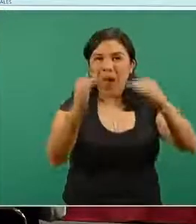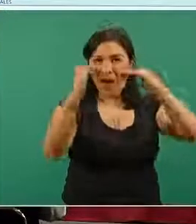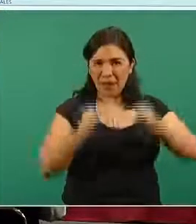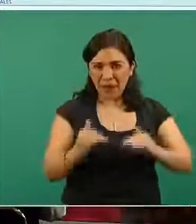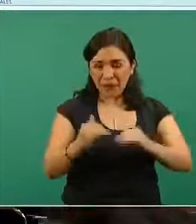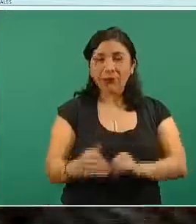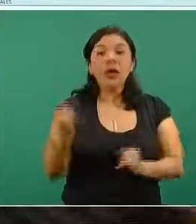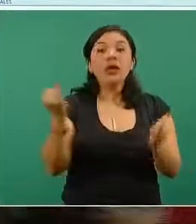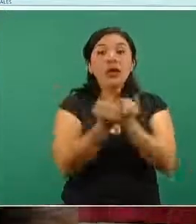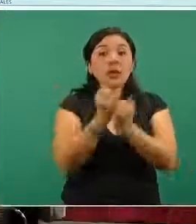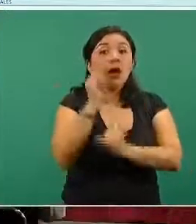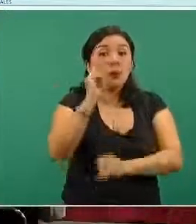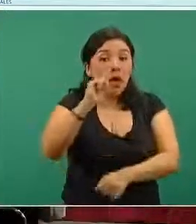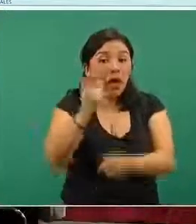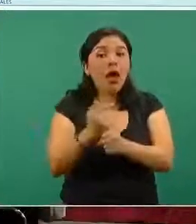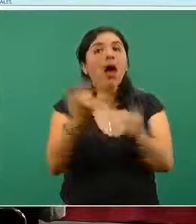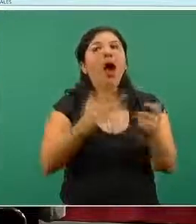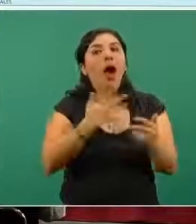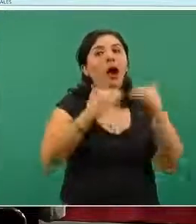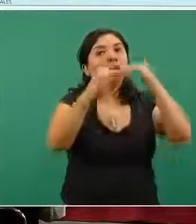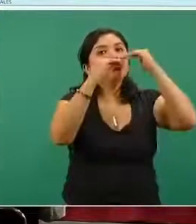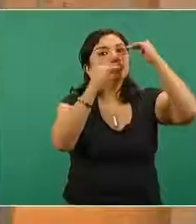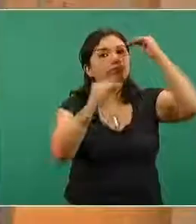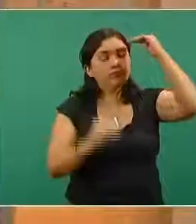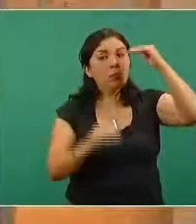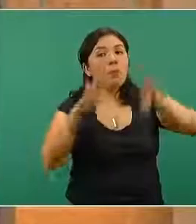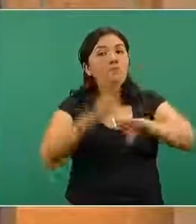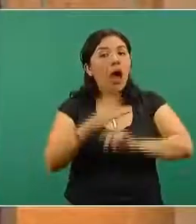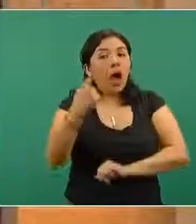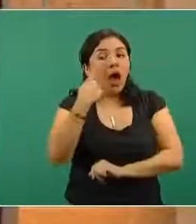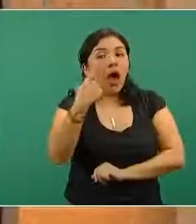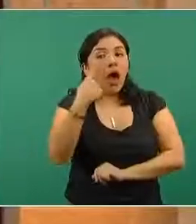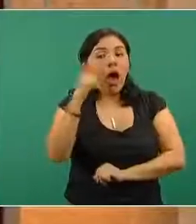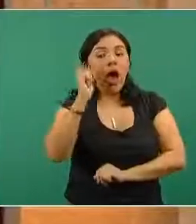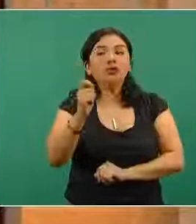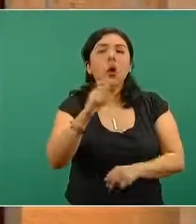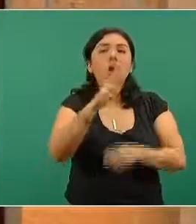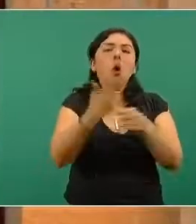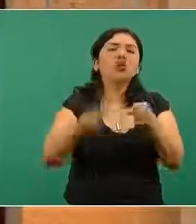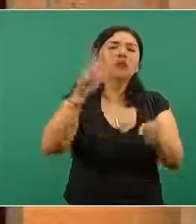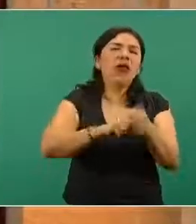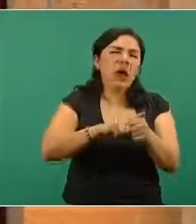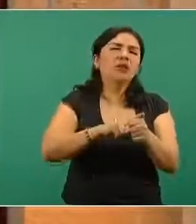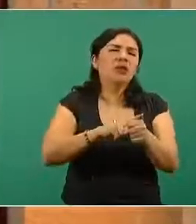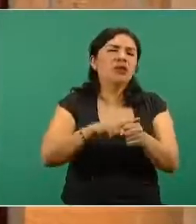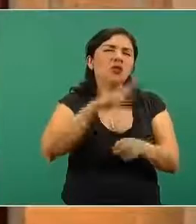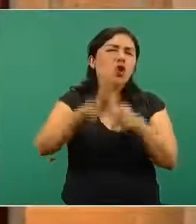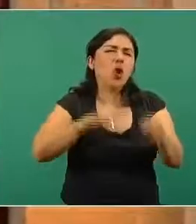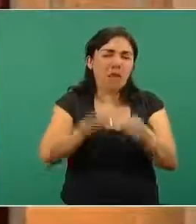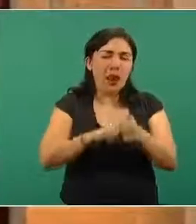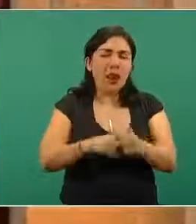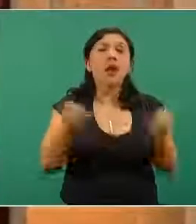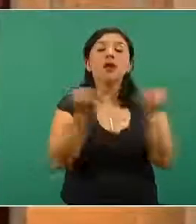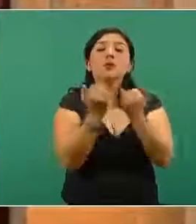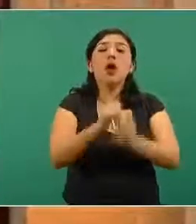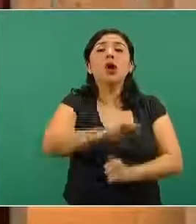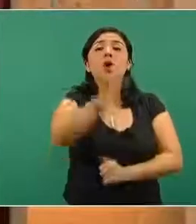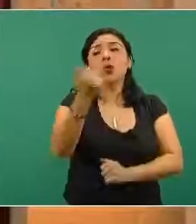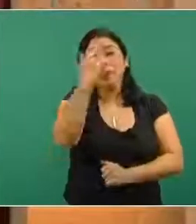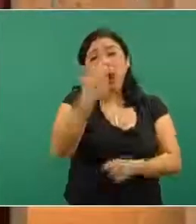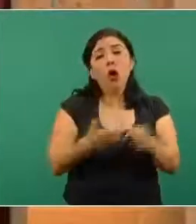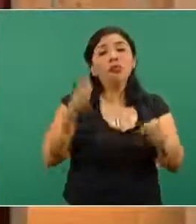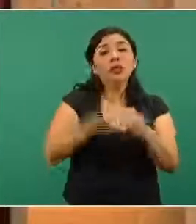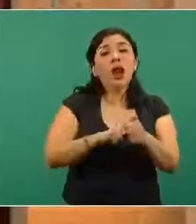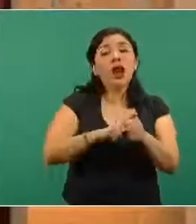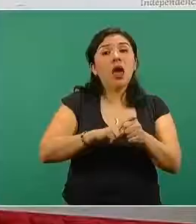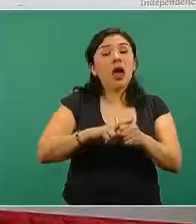tres curvas también muestran un claro descenso, principalmente las hospitalizadas generales y las que están hospitalizadas en